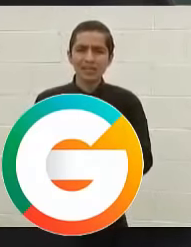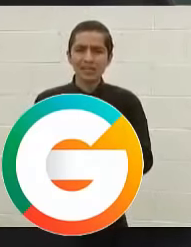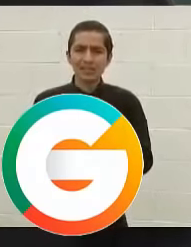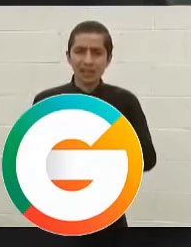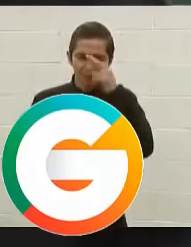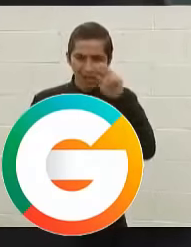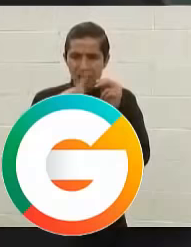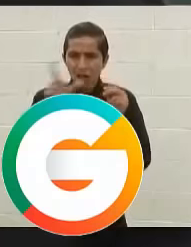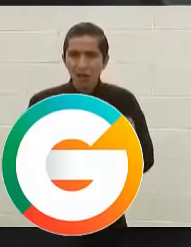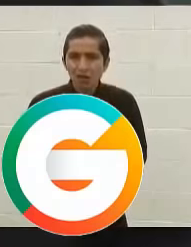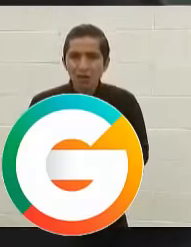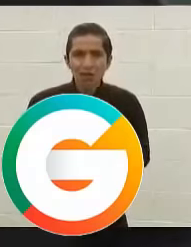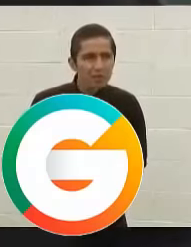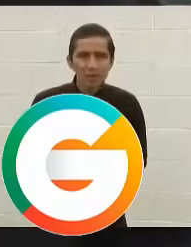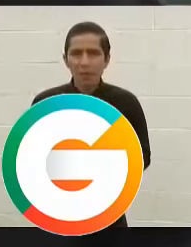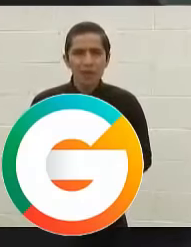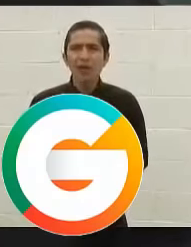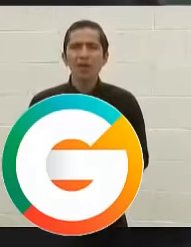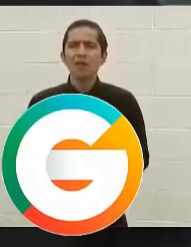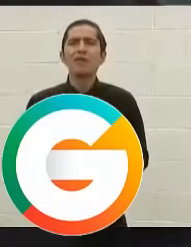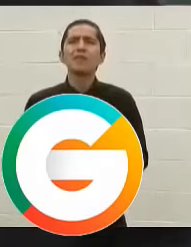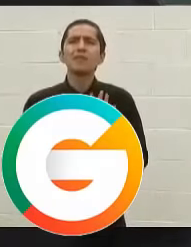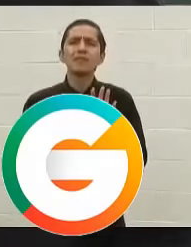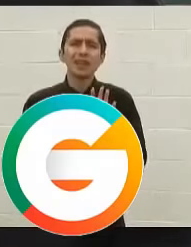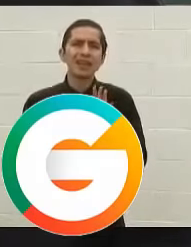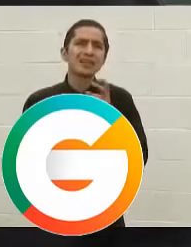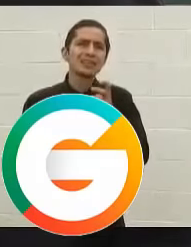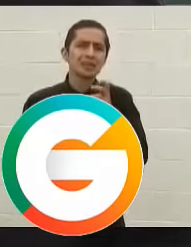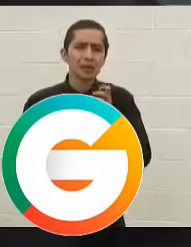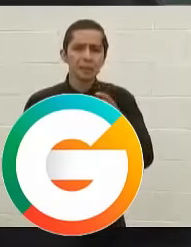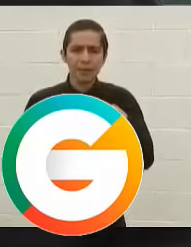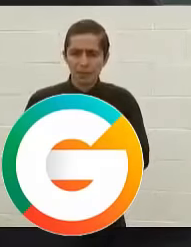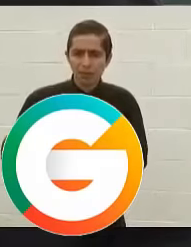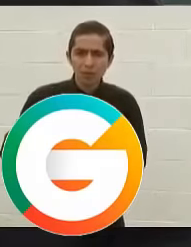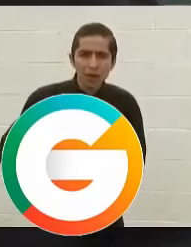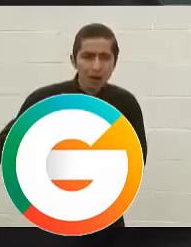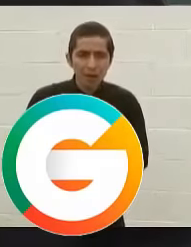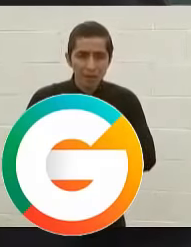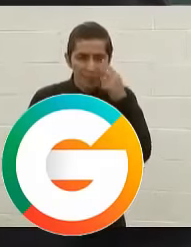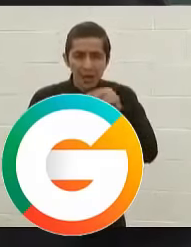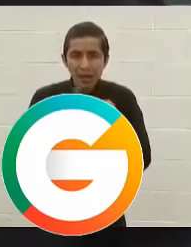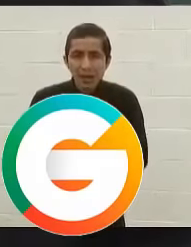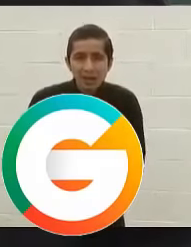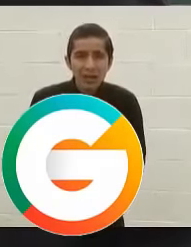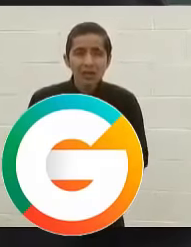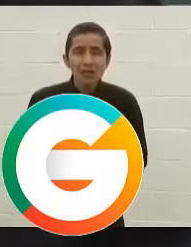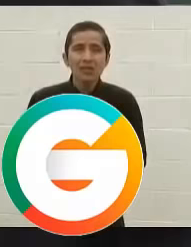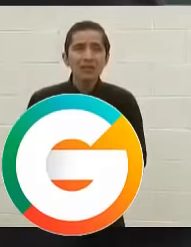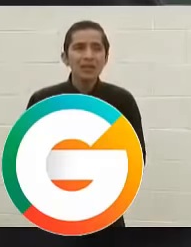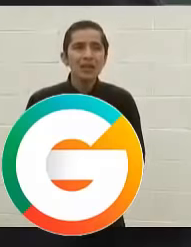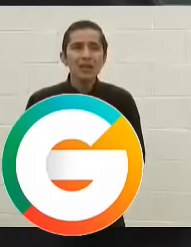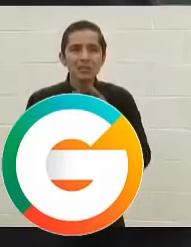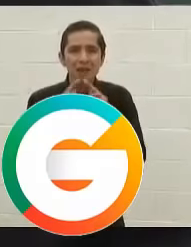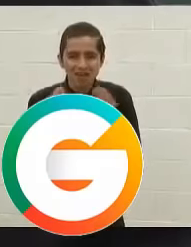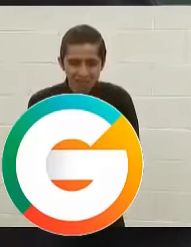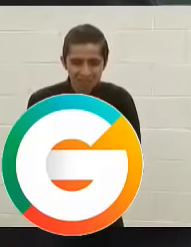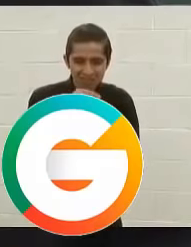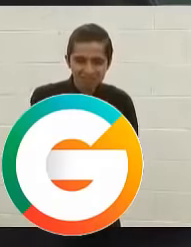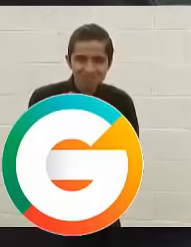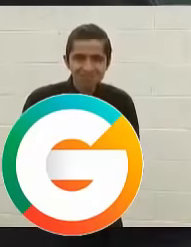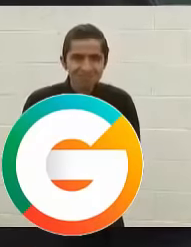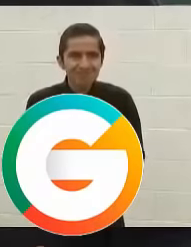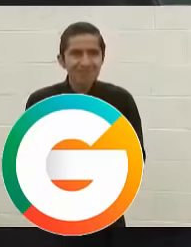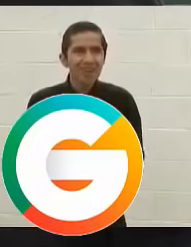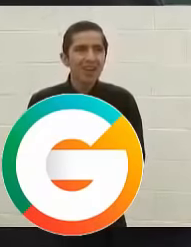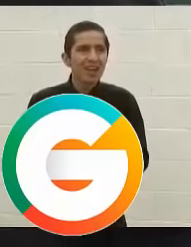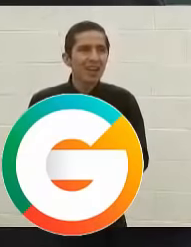mexicano. No obstante las fortalezas, la capacidad de fuego de algunas organizaciones criminales,